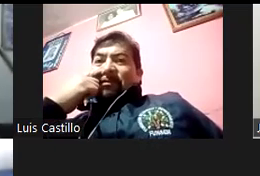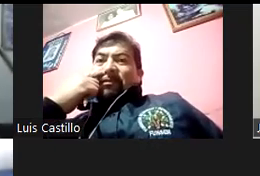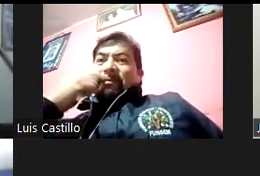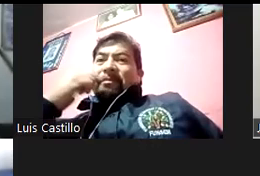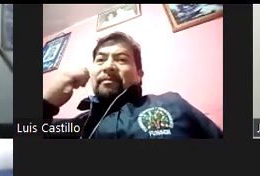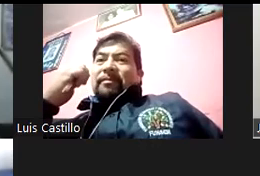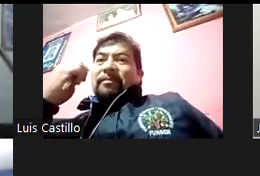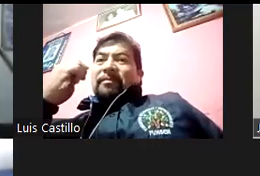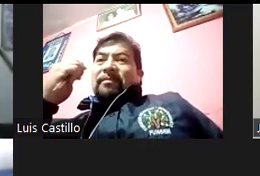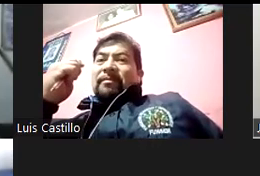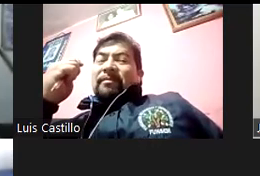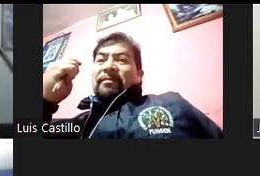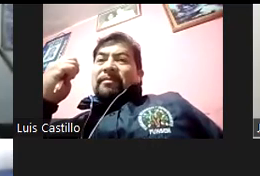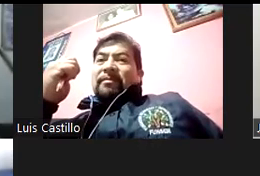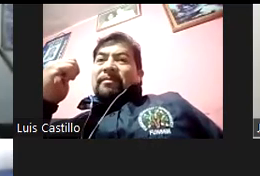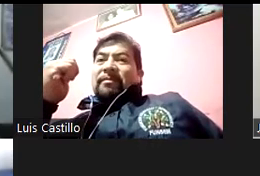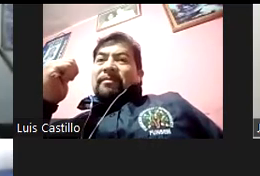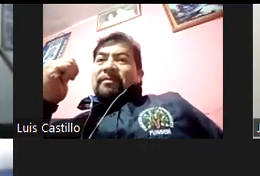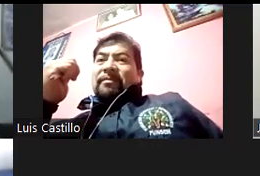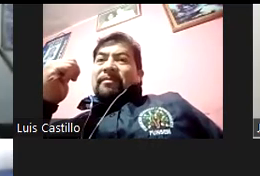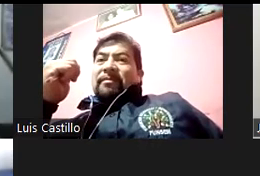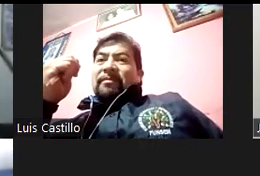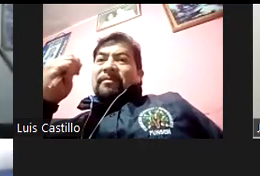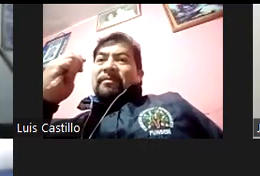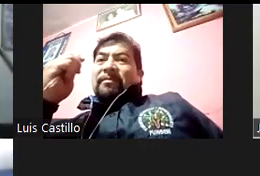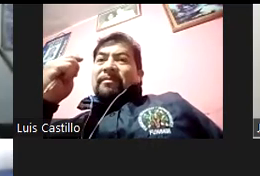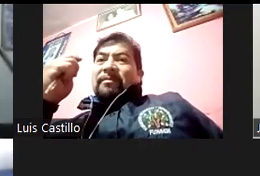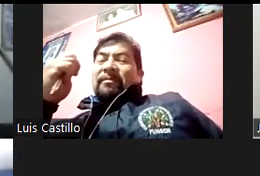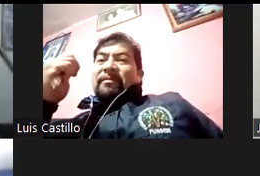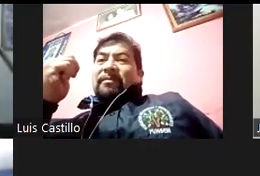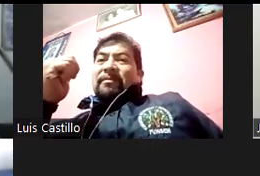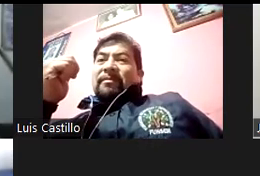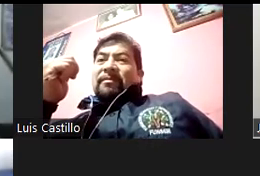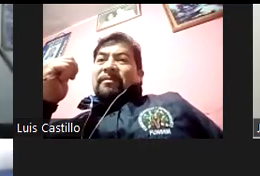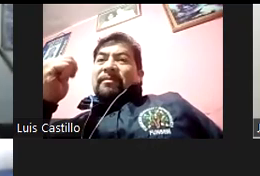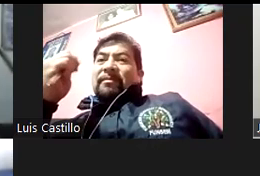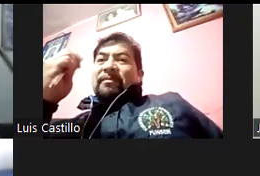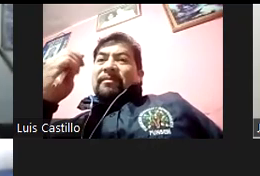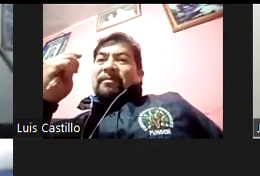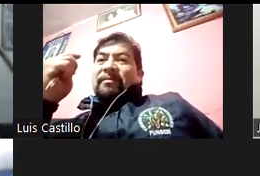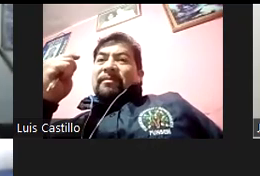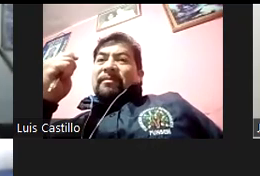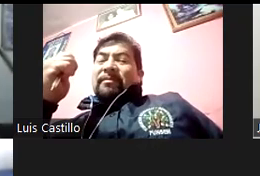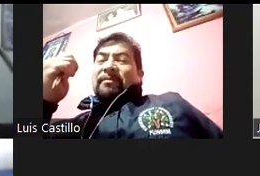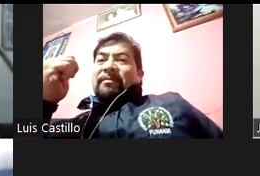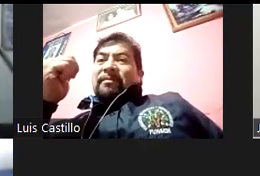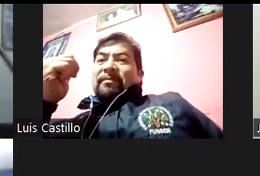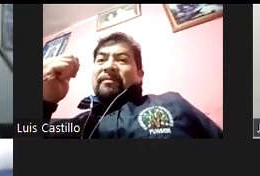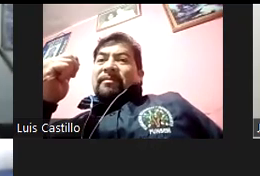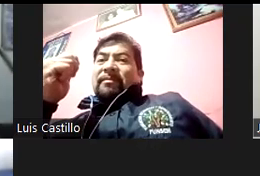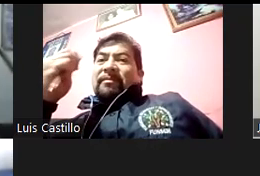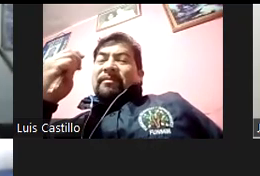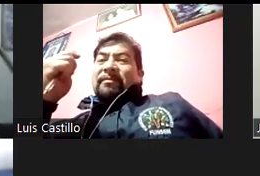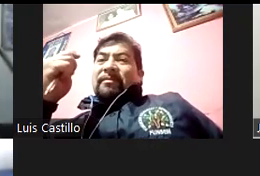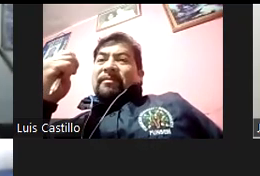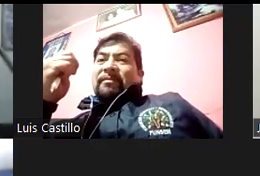las mañanas, yo ando mal. Nos creamos, somos café dependientes y tenemos que tratar de eliminar de a poco esa dependencia. Yo no le puedo